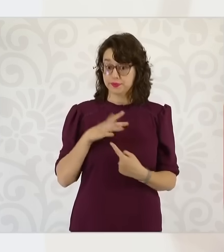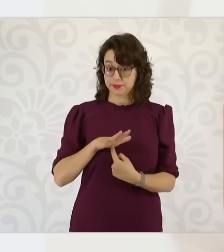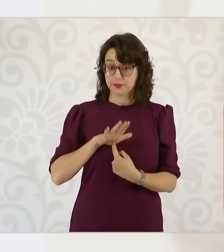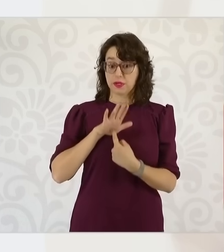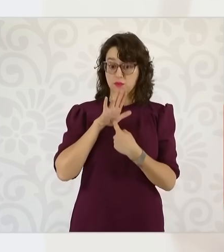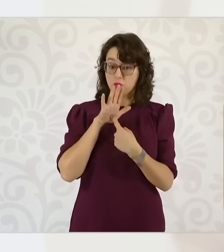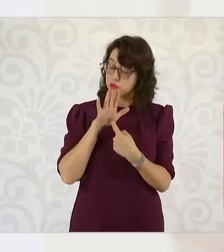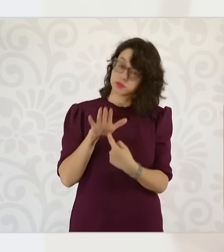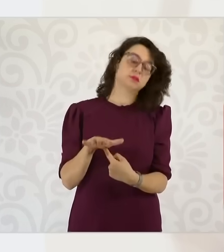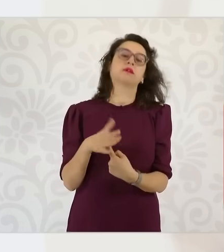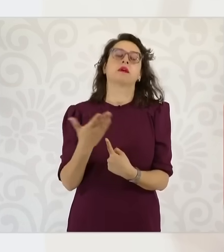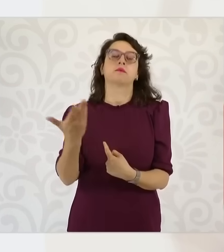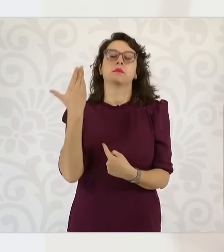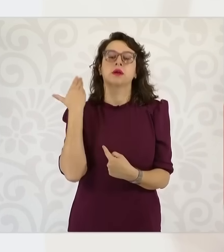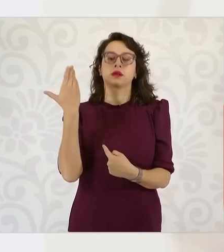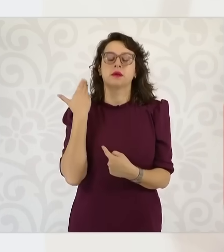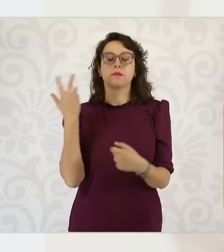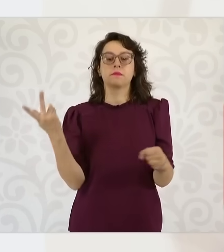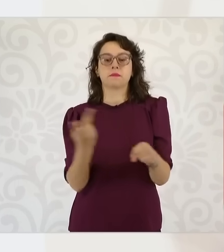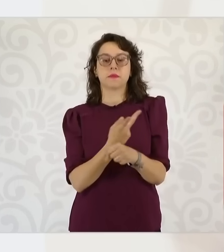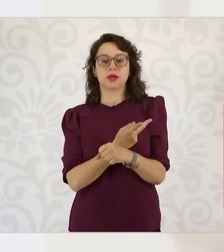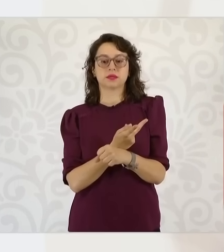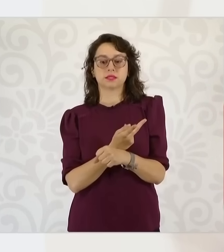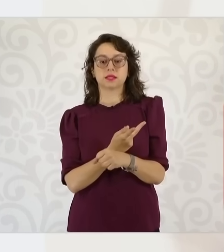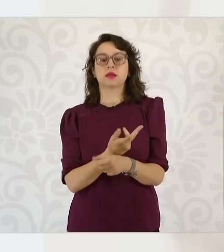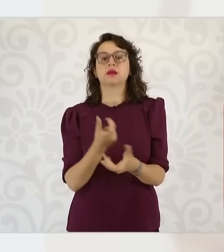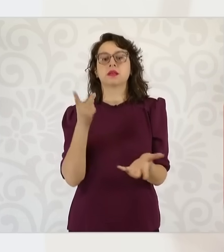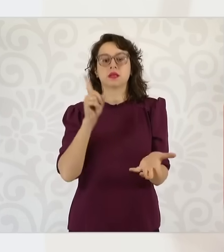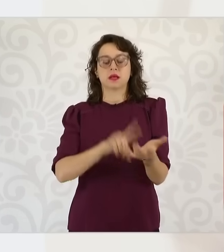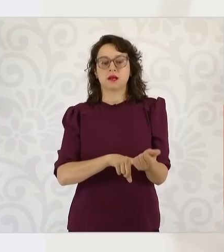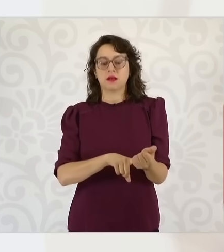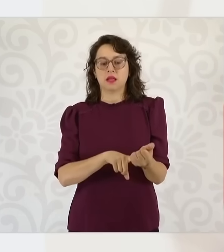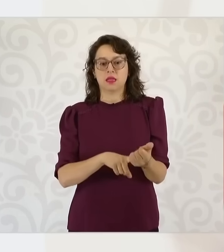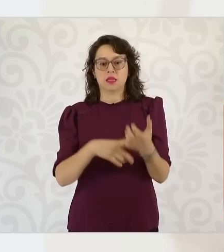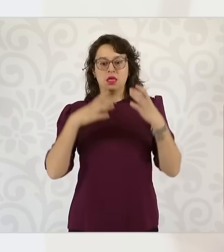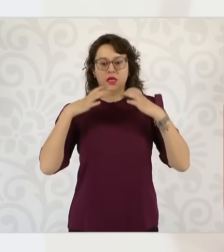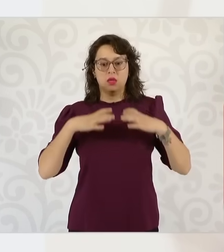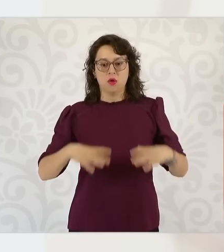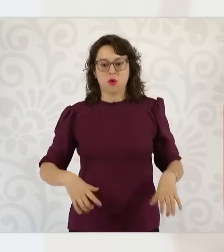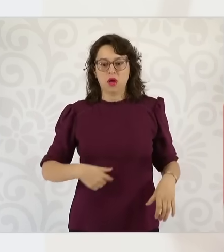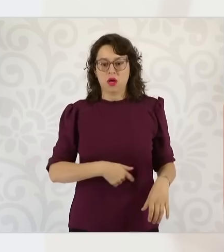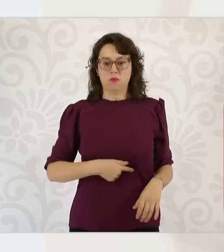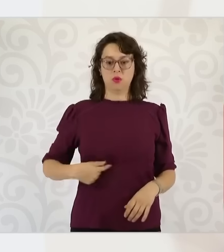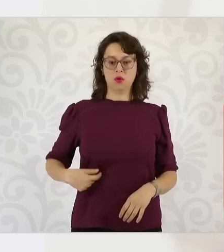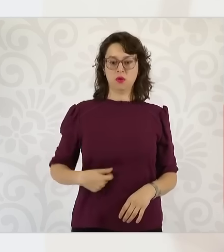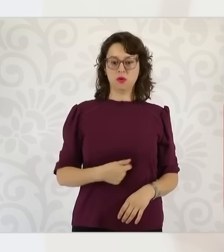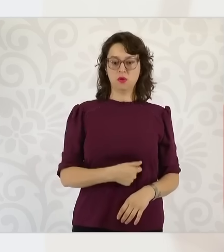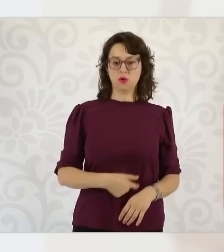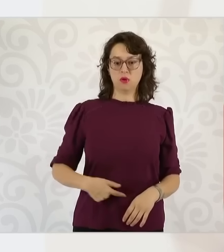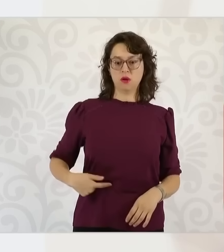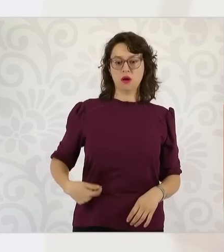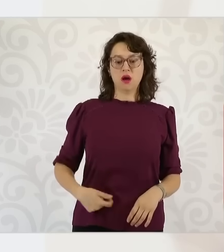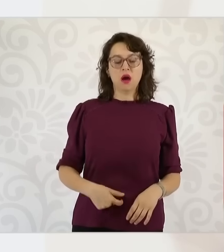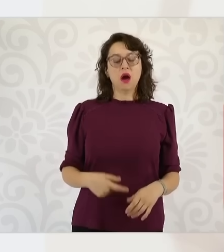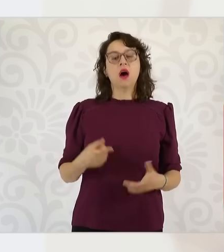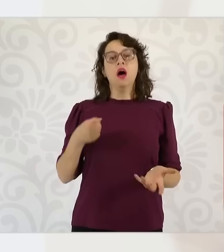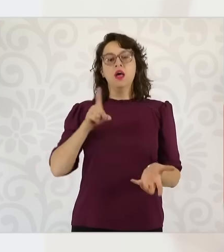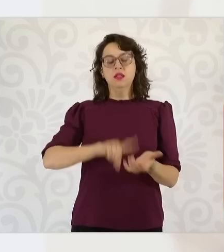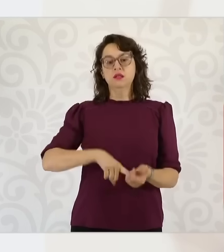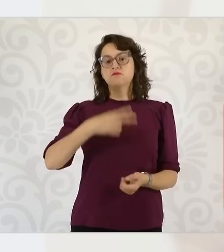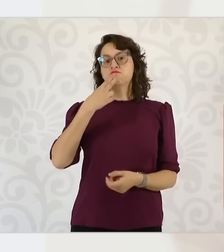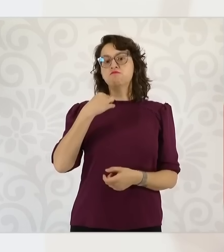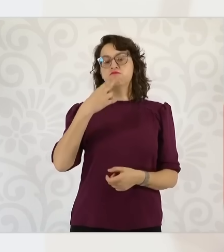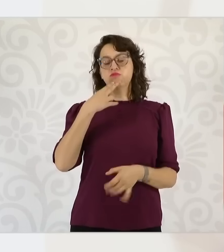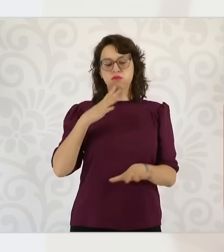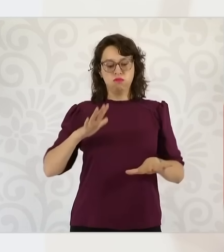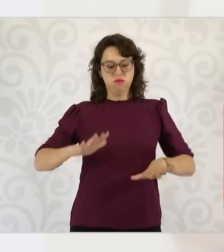demostrado es que hay cambios en el contenido en la microbiota intestinal por el consumo de azúcar